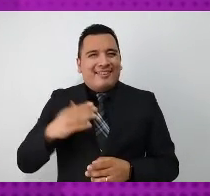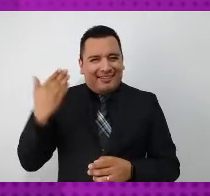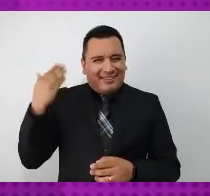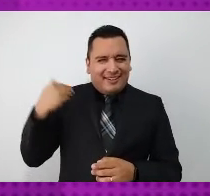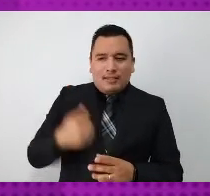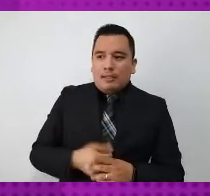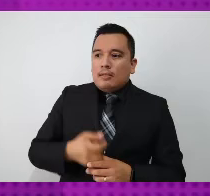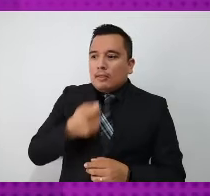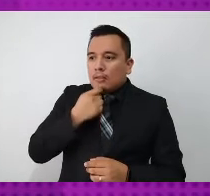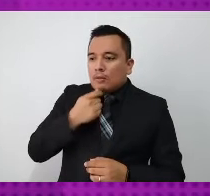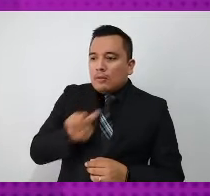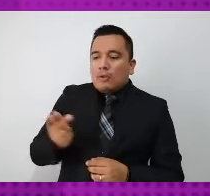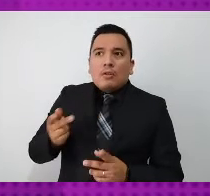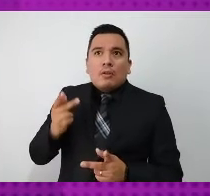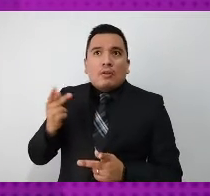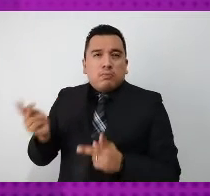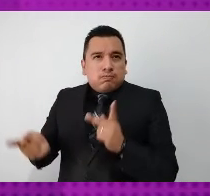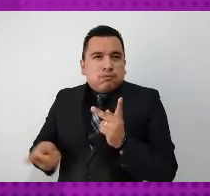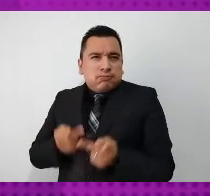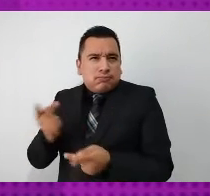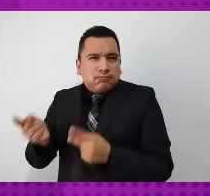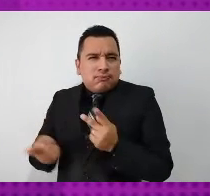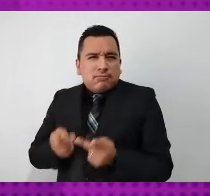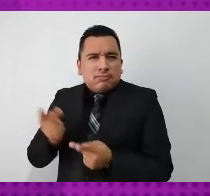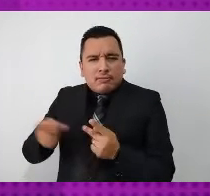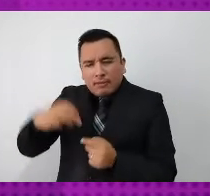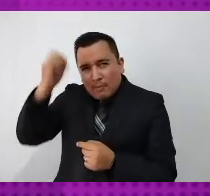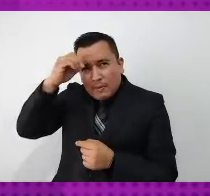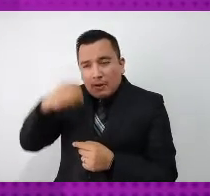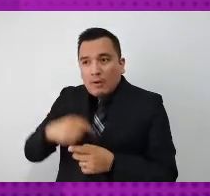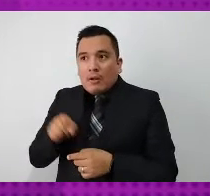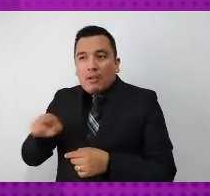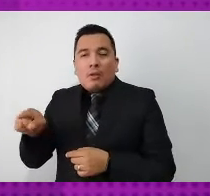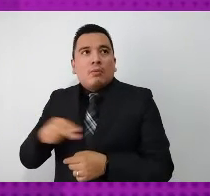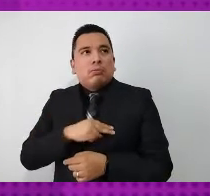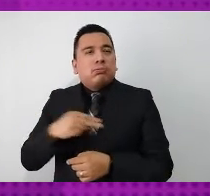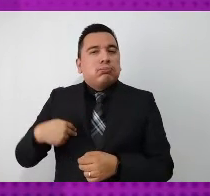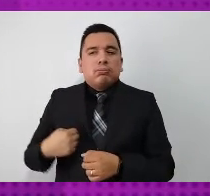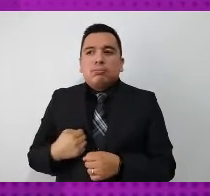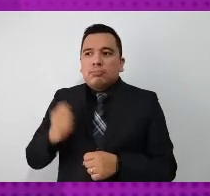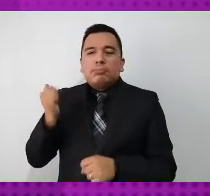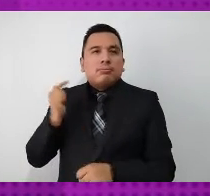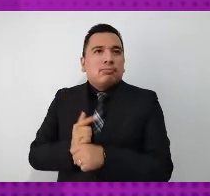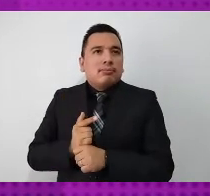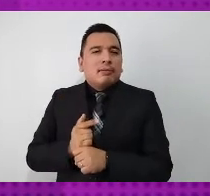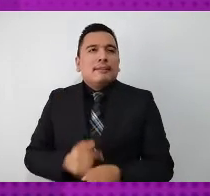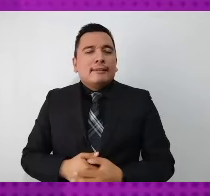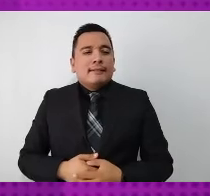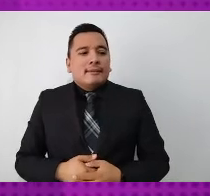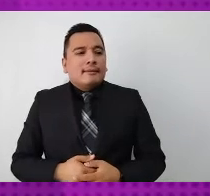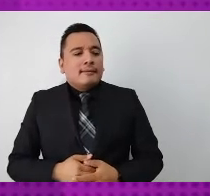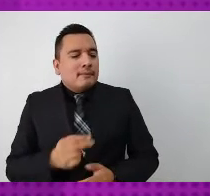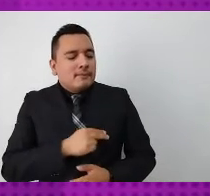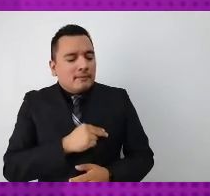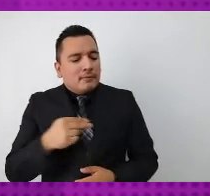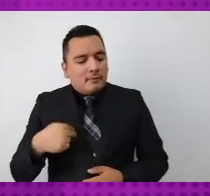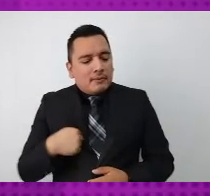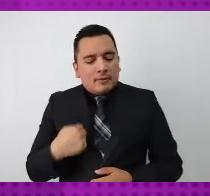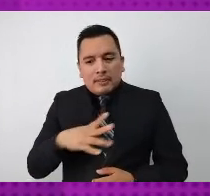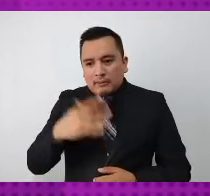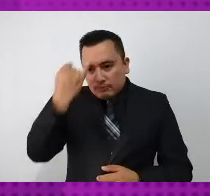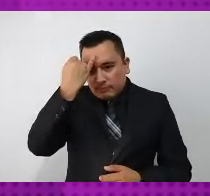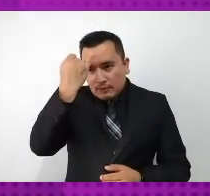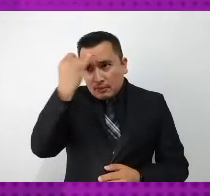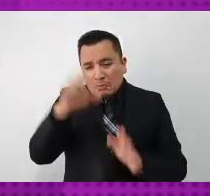y juvenil y donde como sociedad civil hemos hecho propuestas pues como como el ine nos en el 2015